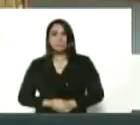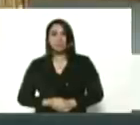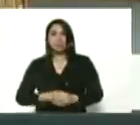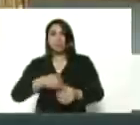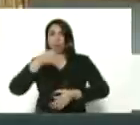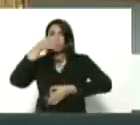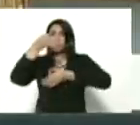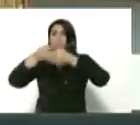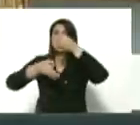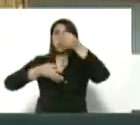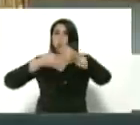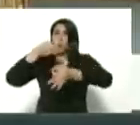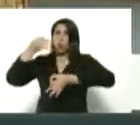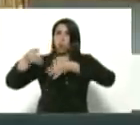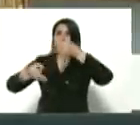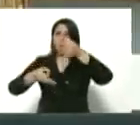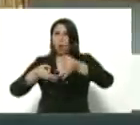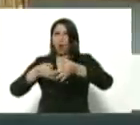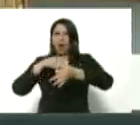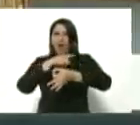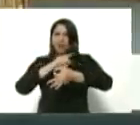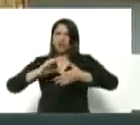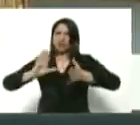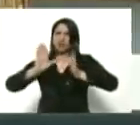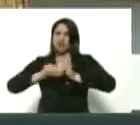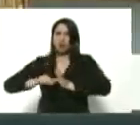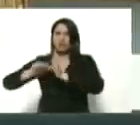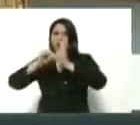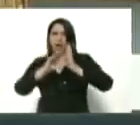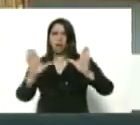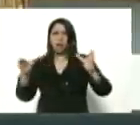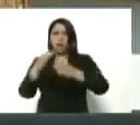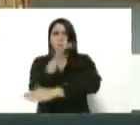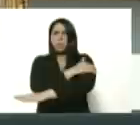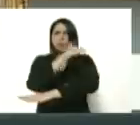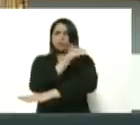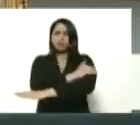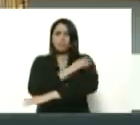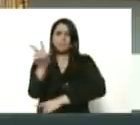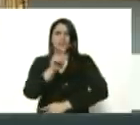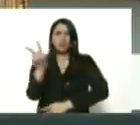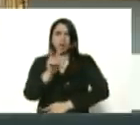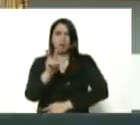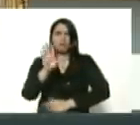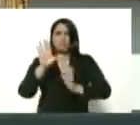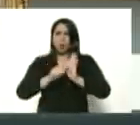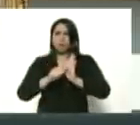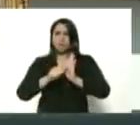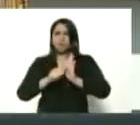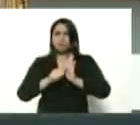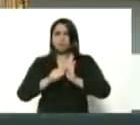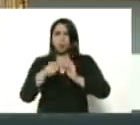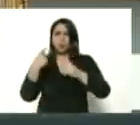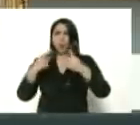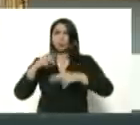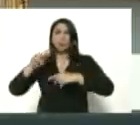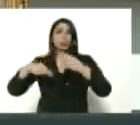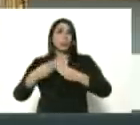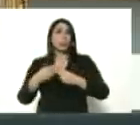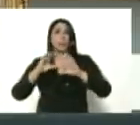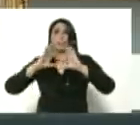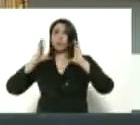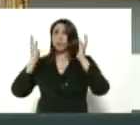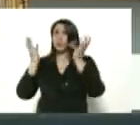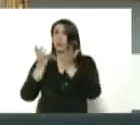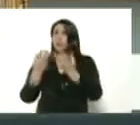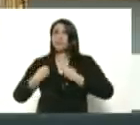Explicó que fue estafado por la dirigencia opositora venezolana, lo estafó. Cosa que jamás en el mundo,